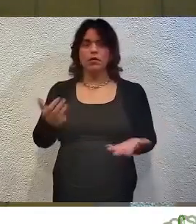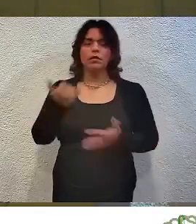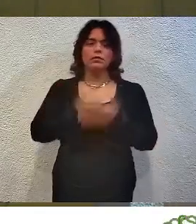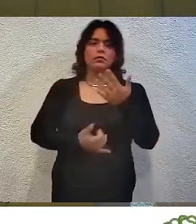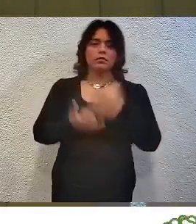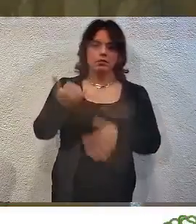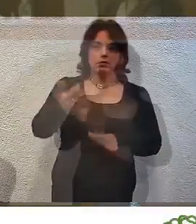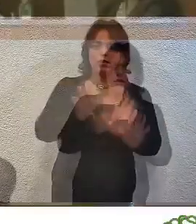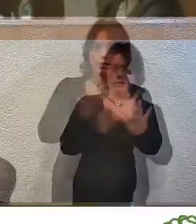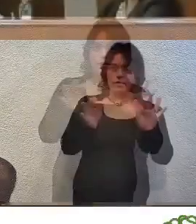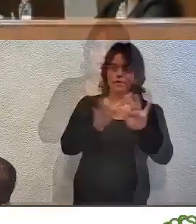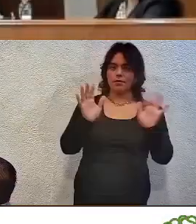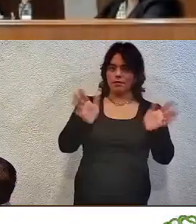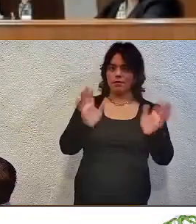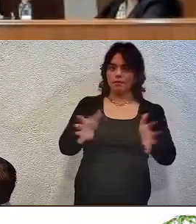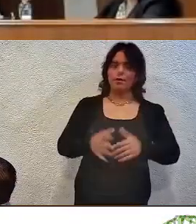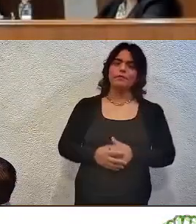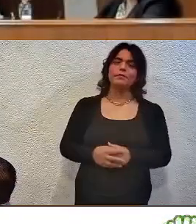que se ha dado cuenta.